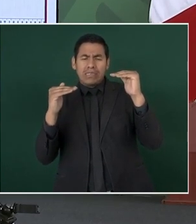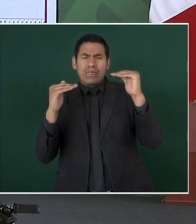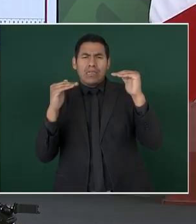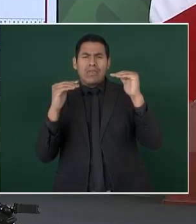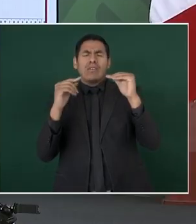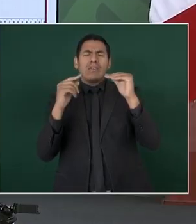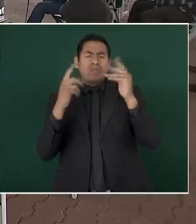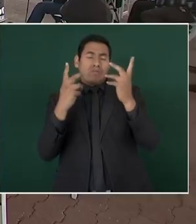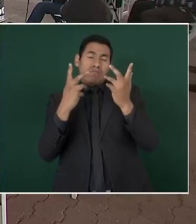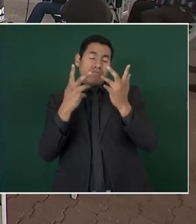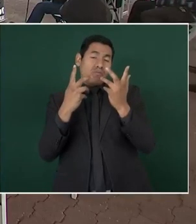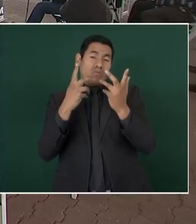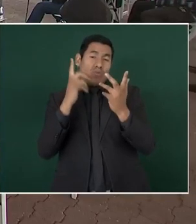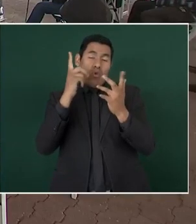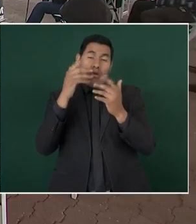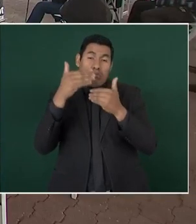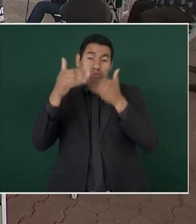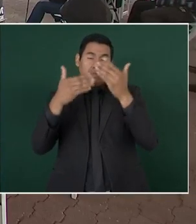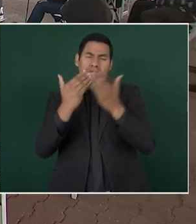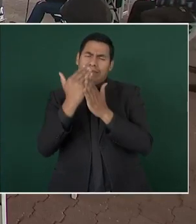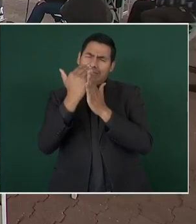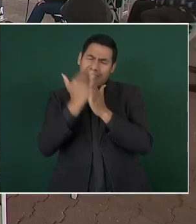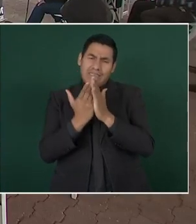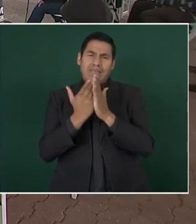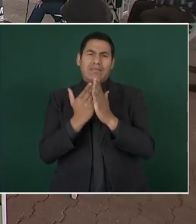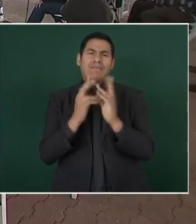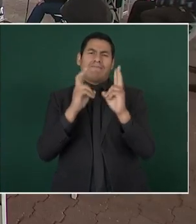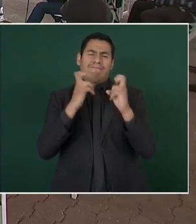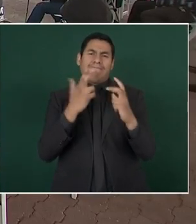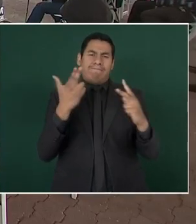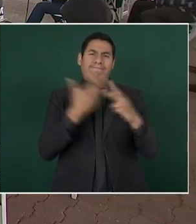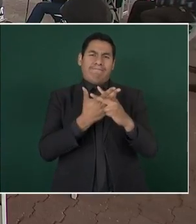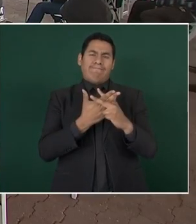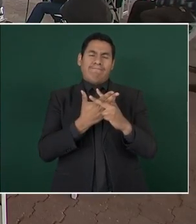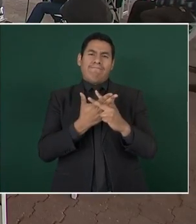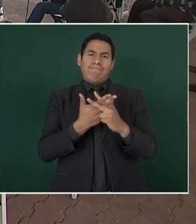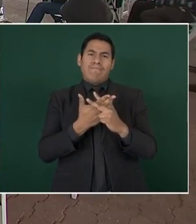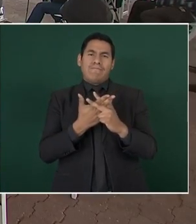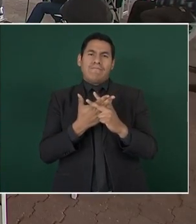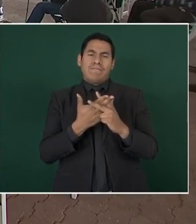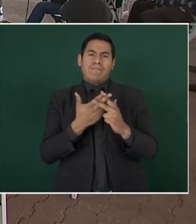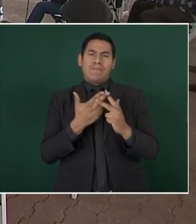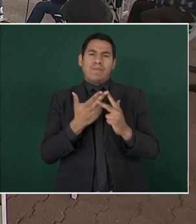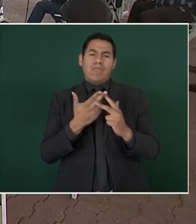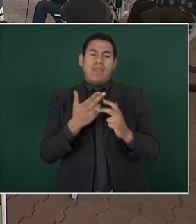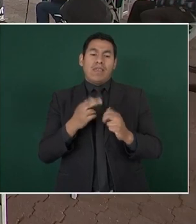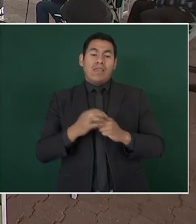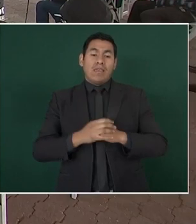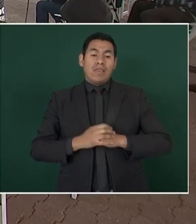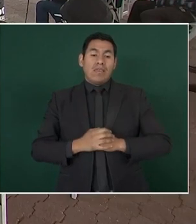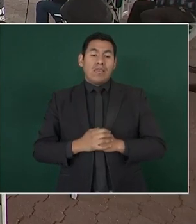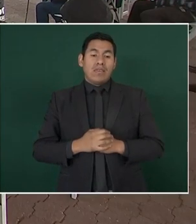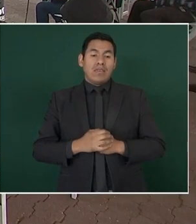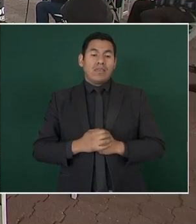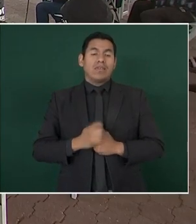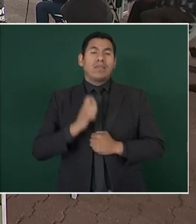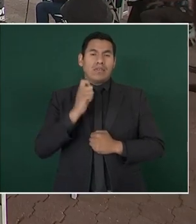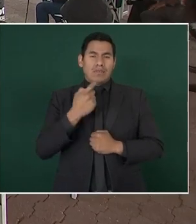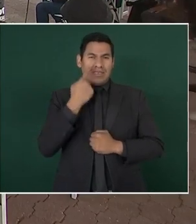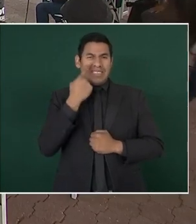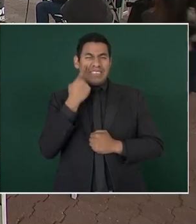menos homicidios. Este es el resultado objetivo. Y aquí, con estas